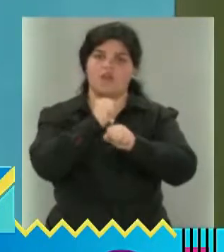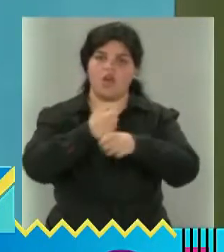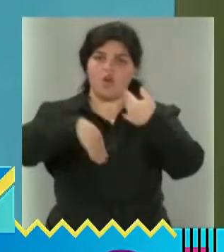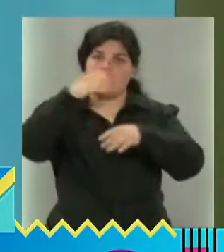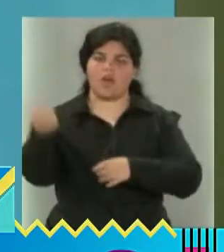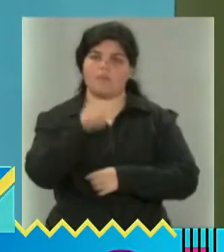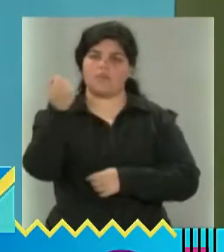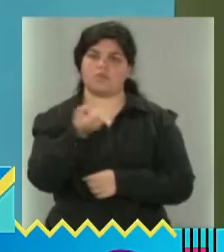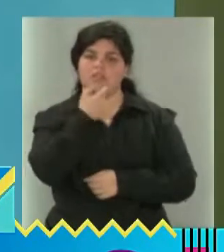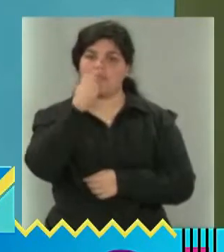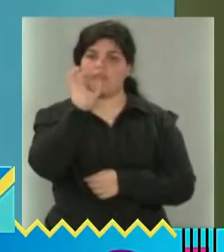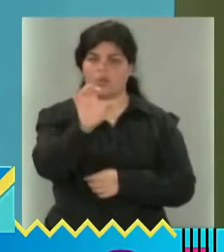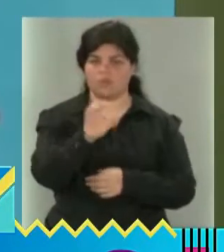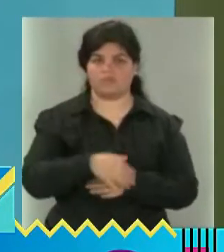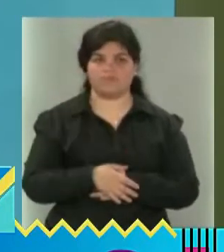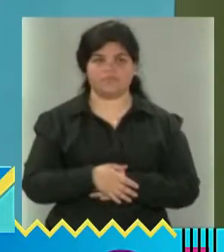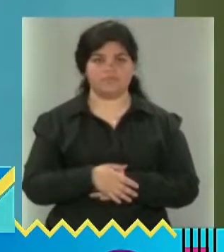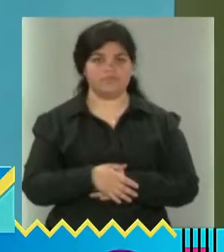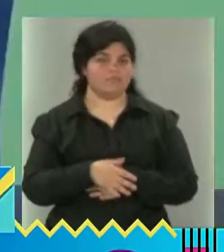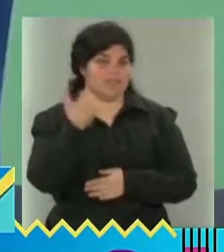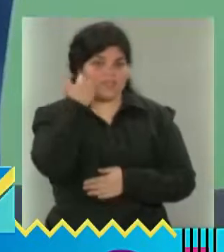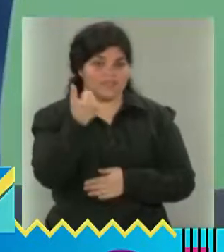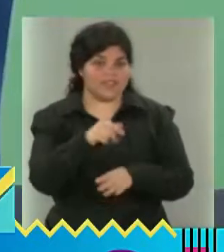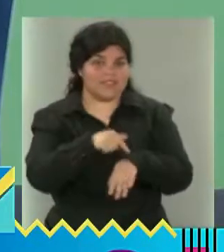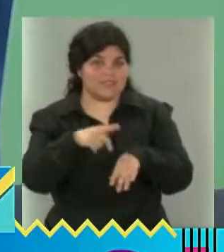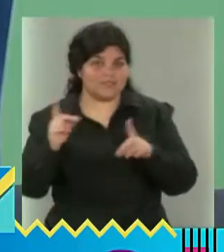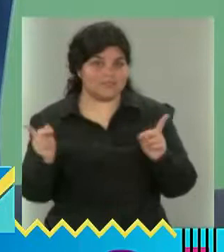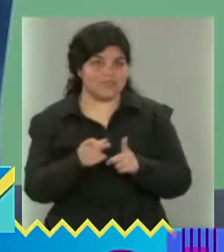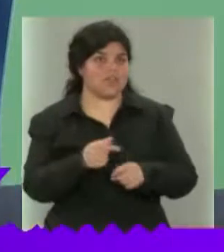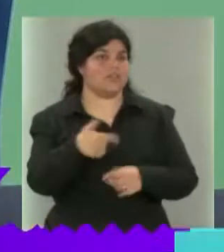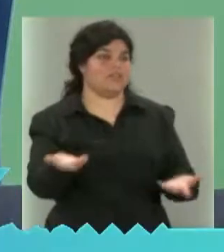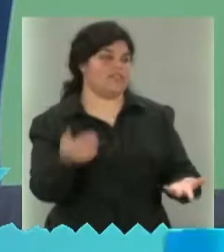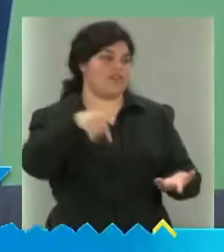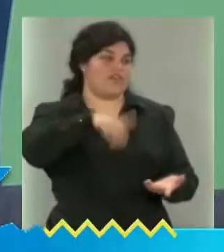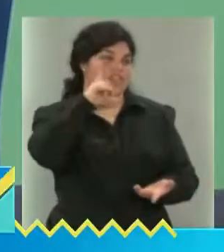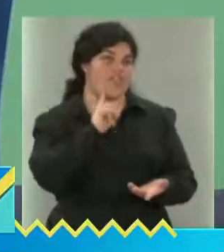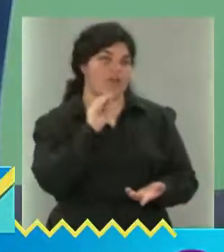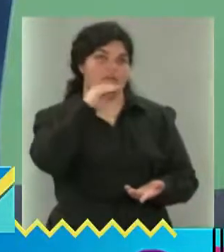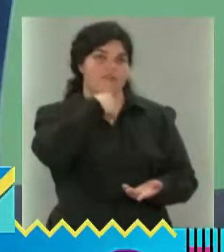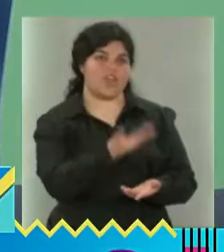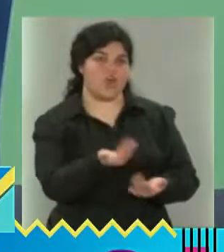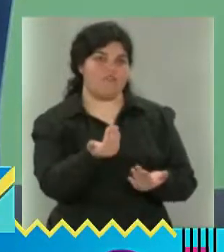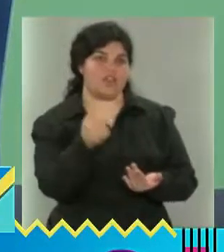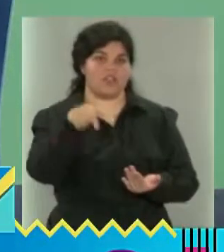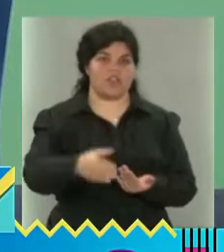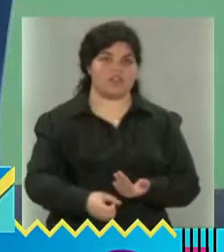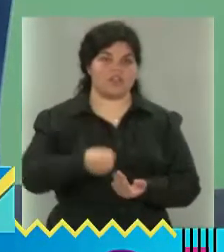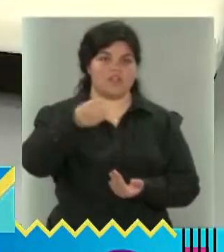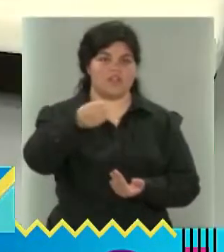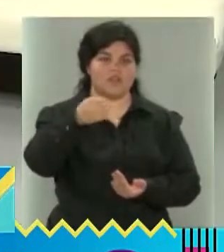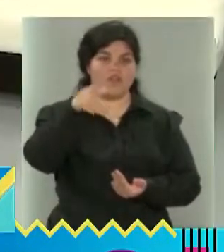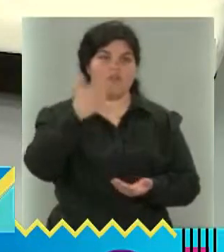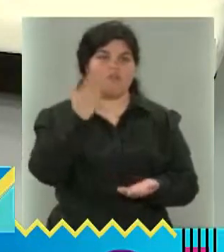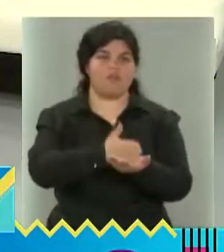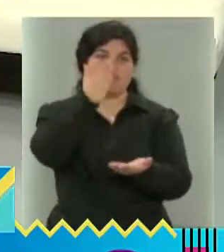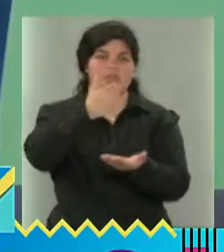de nuestra provincia. Caro, no nos queda más tiempo. No nos queda más tiempo, nos faltó el vino el día de hoy. Nos faltó el vino, tenemos esto de la Facultad de Ciencias